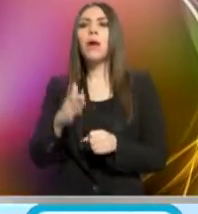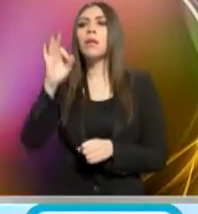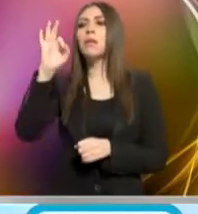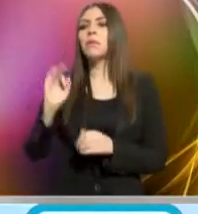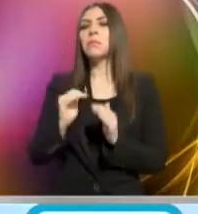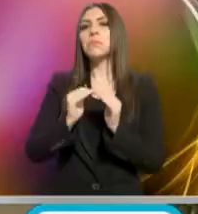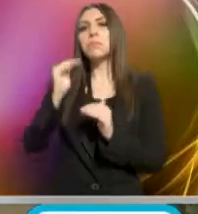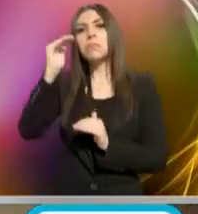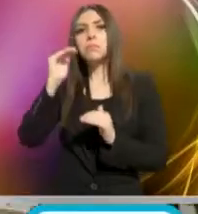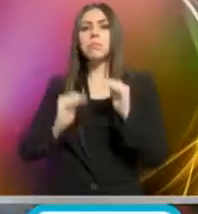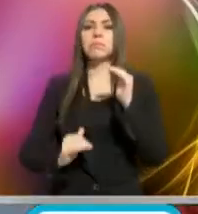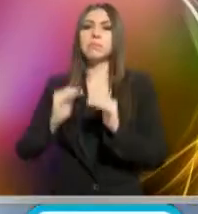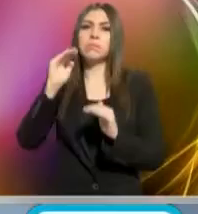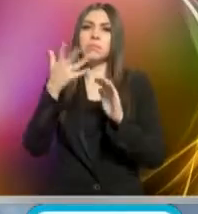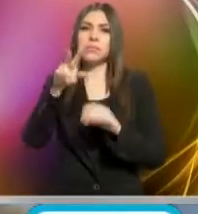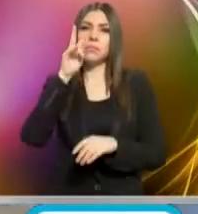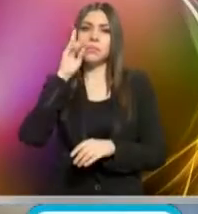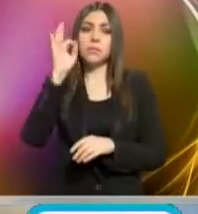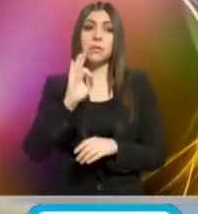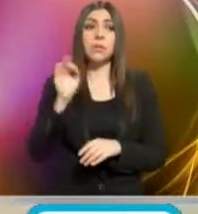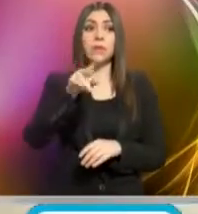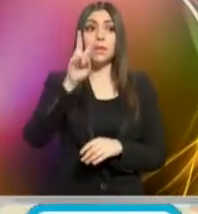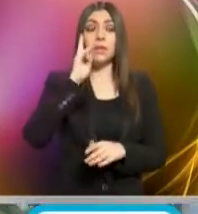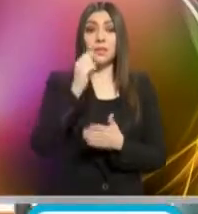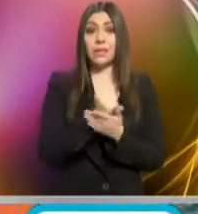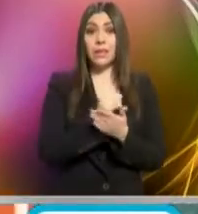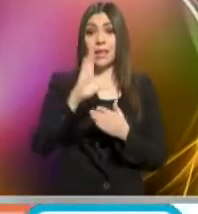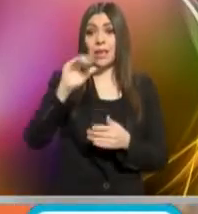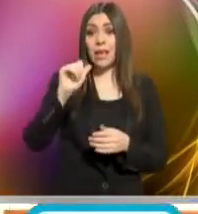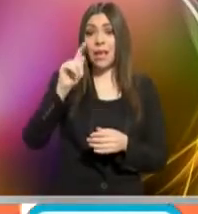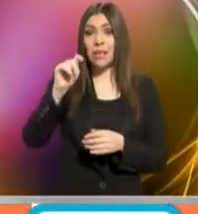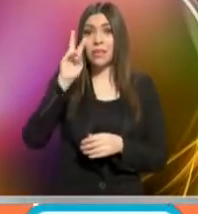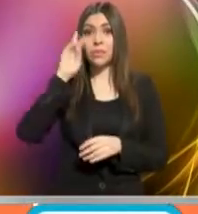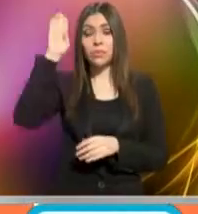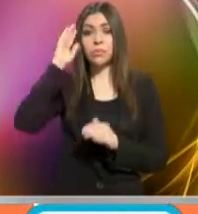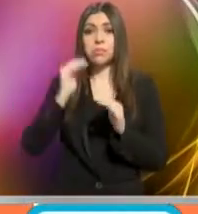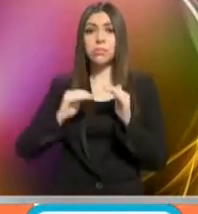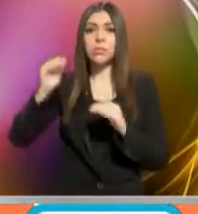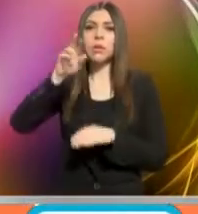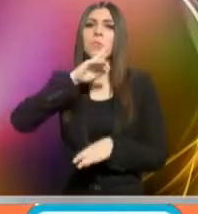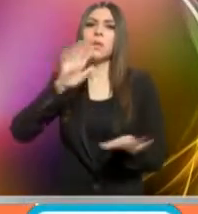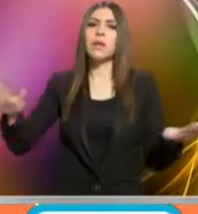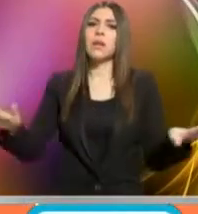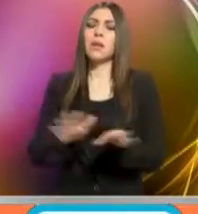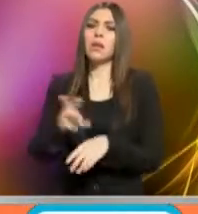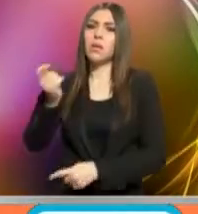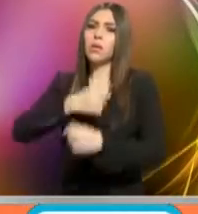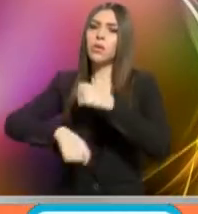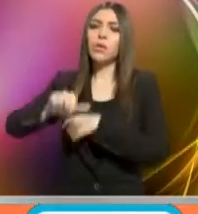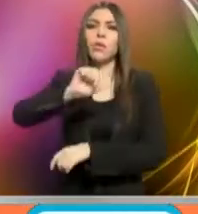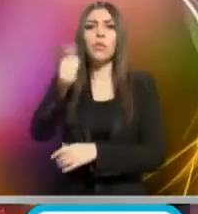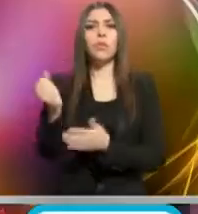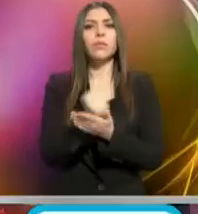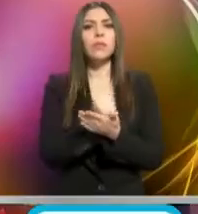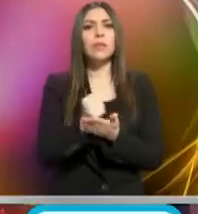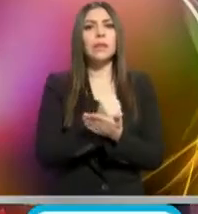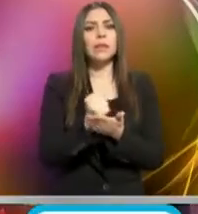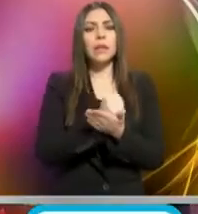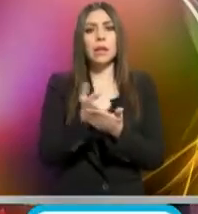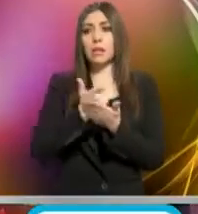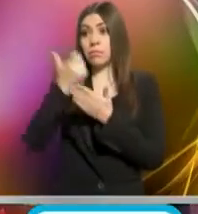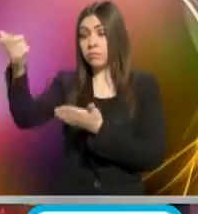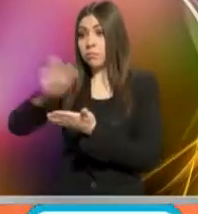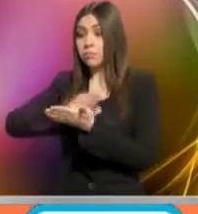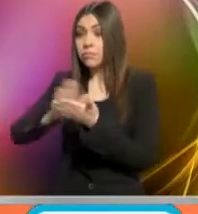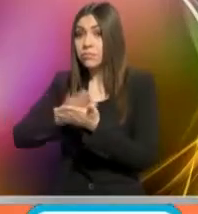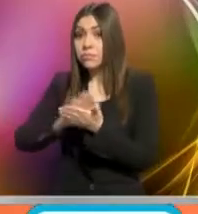tienes una tarjeta que tiene un CAT alto, entonces a lo mejor deberías de cambiarla a una que te ofrezca un menor CAT. Liquidarla, obviamente,